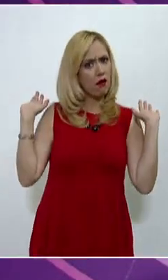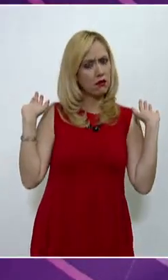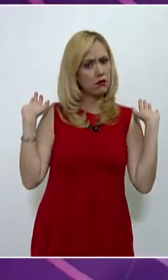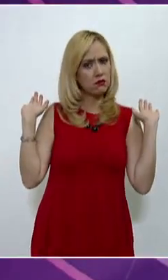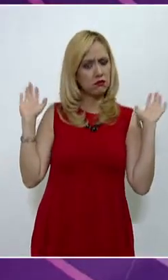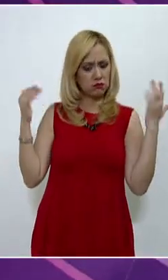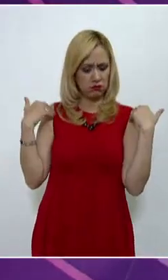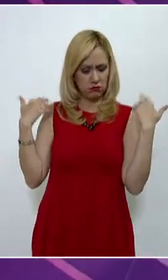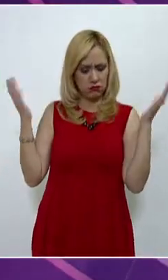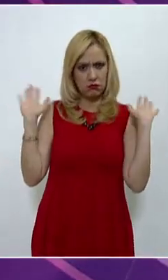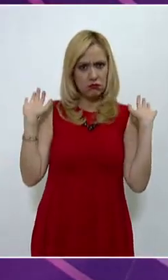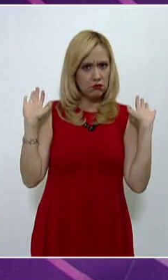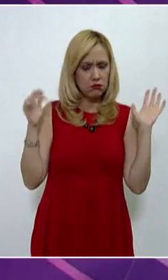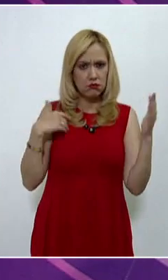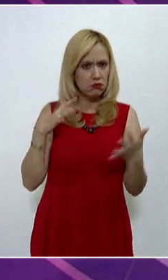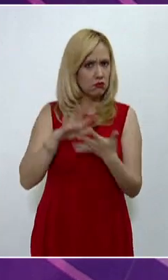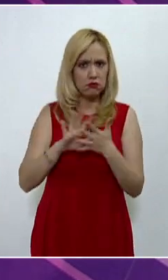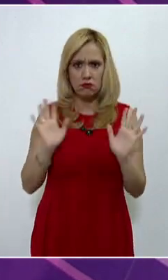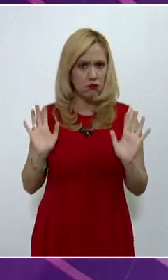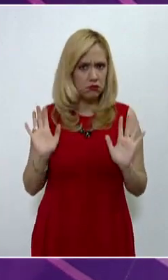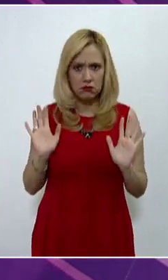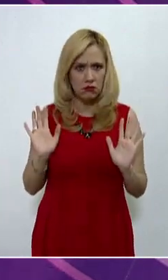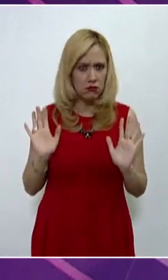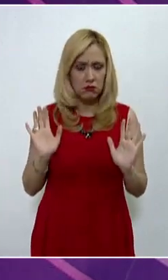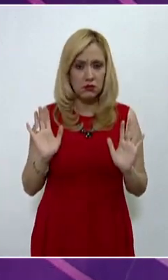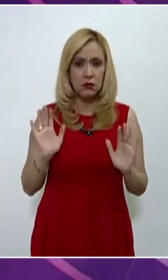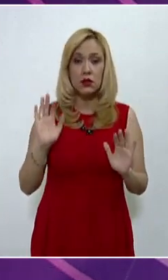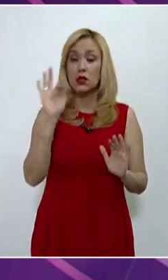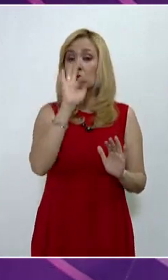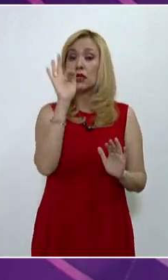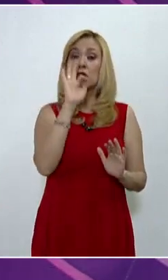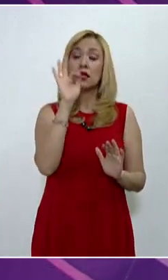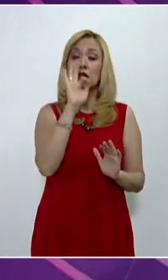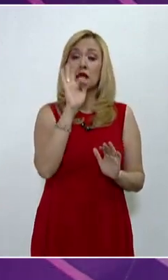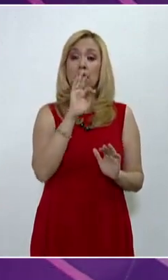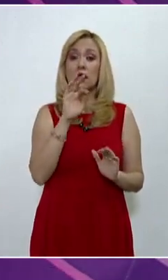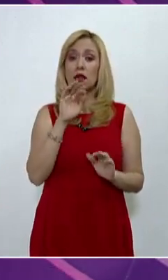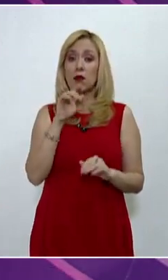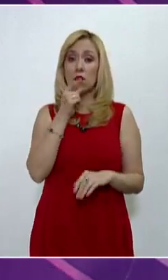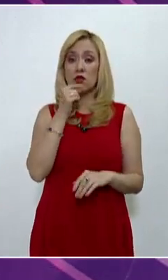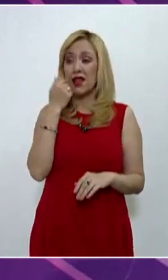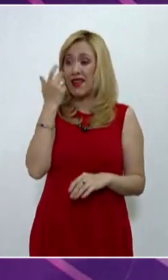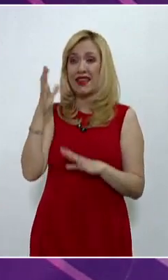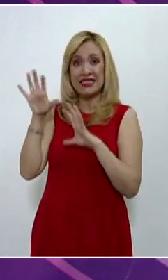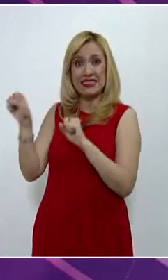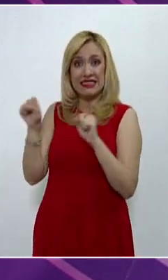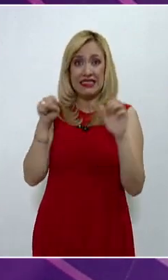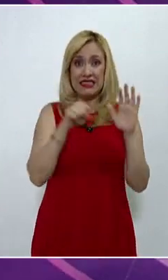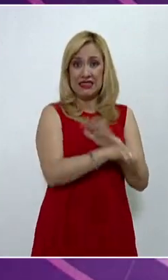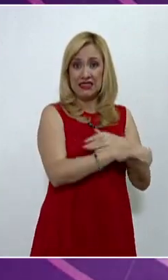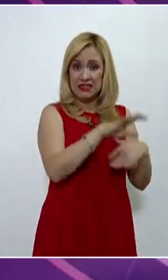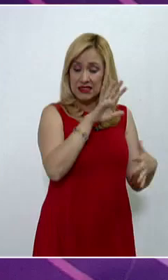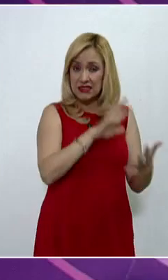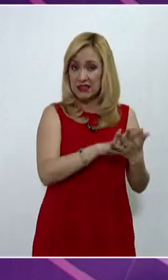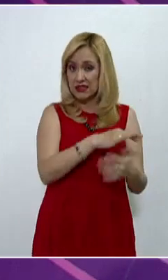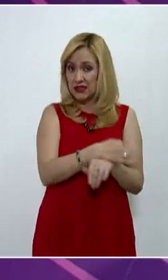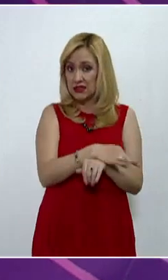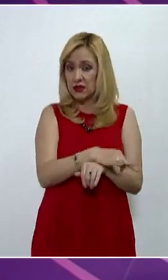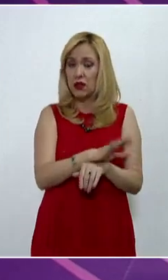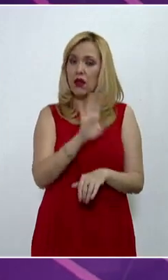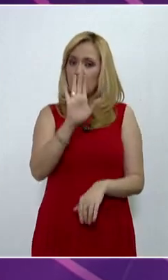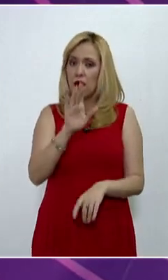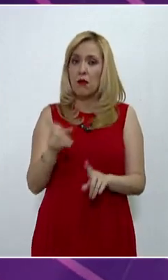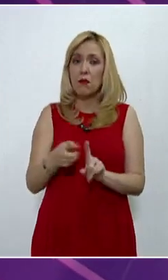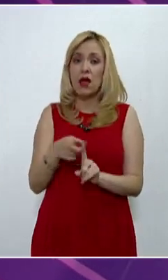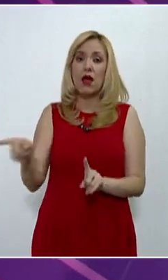el catálogo de medidas cautelares se discuta. Y si se quiere o se pretende una prisión preventiva, el fiscal tiene que dar razones concretas